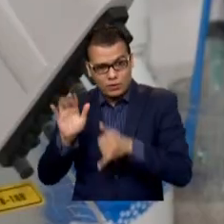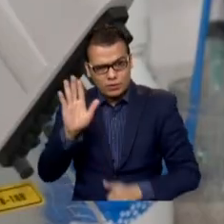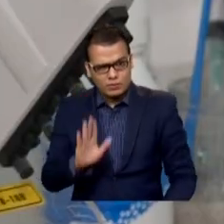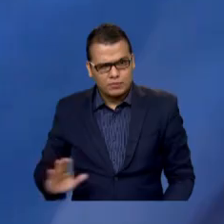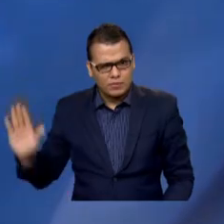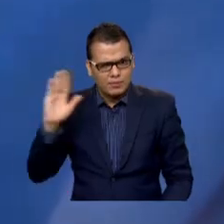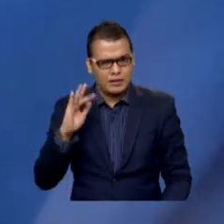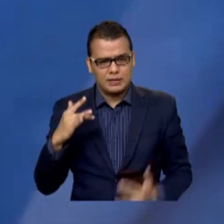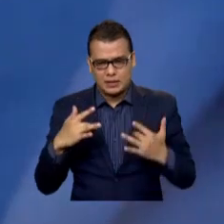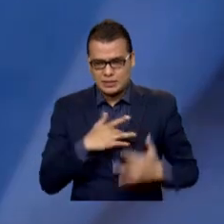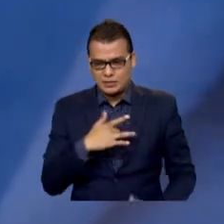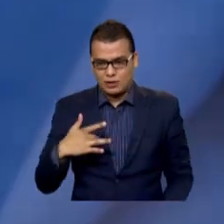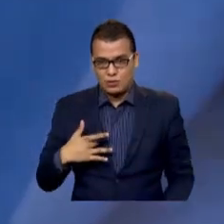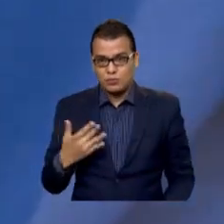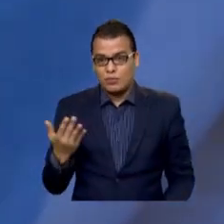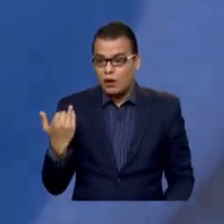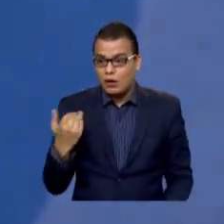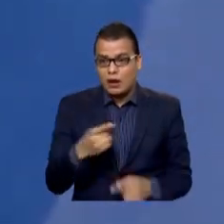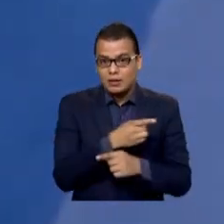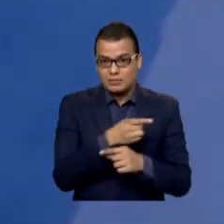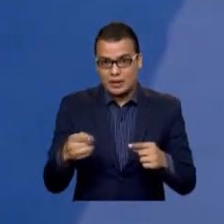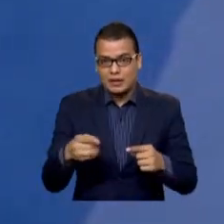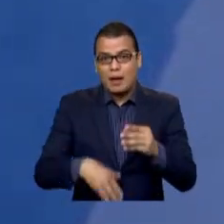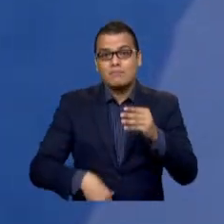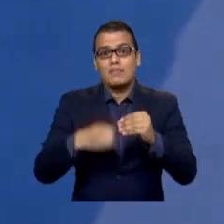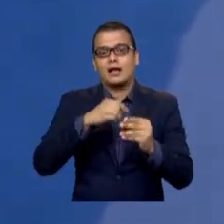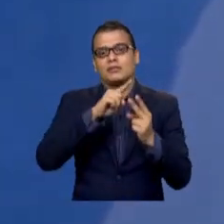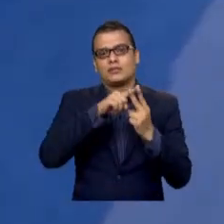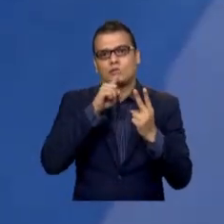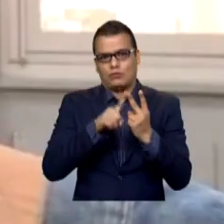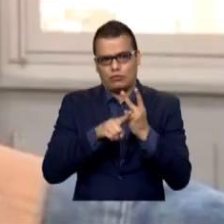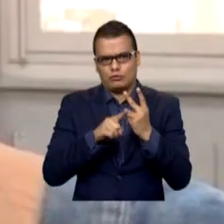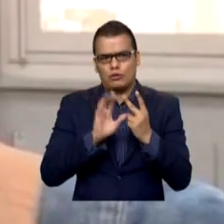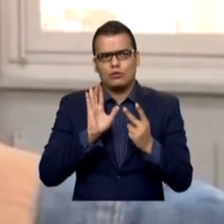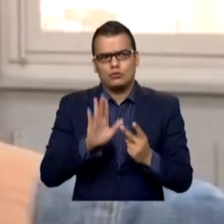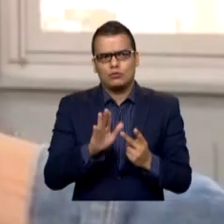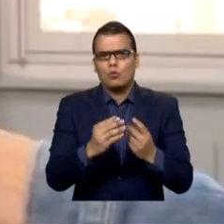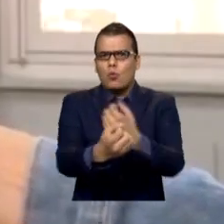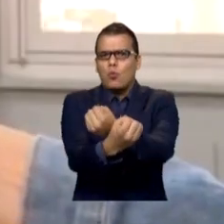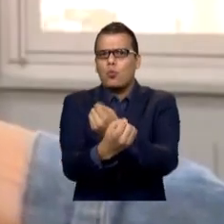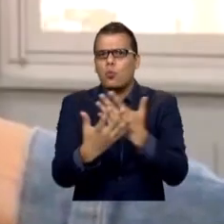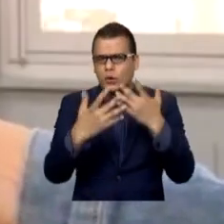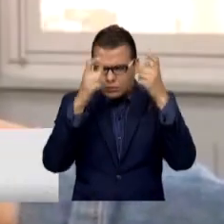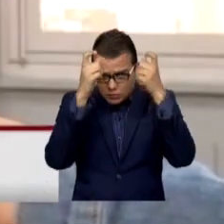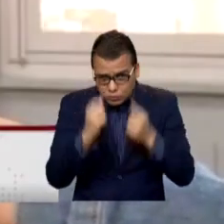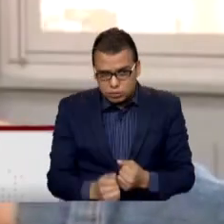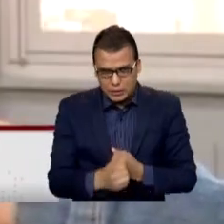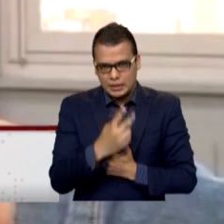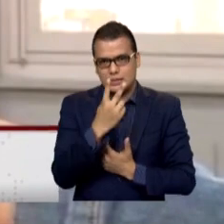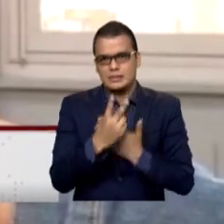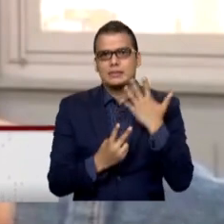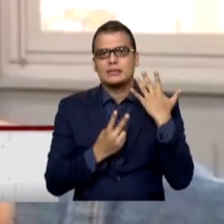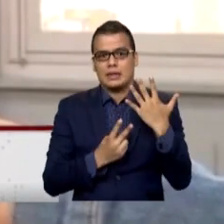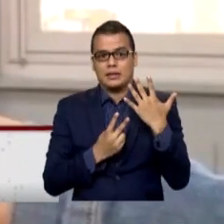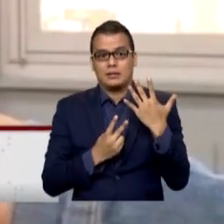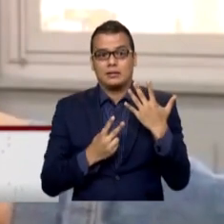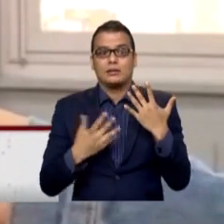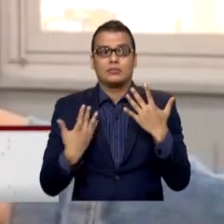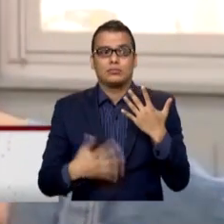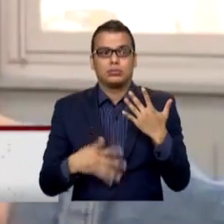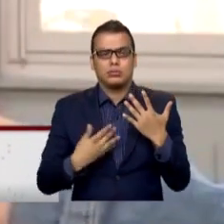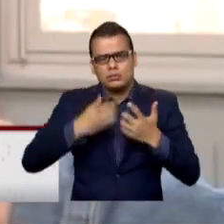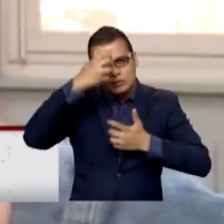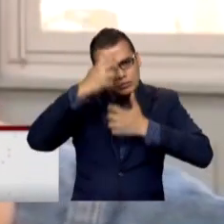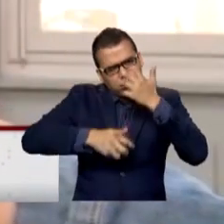se unieron en el procesamiento de pruebas de COVID-19 en el Valle del Cauca. 7 laboratorios donde estamos procesando alrededor de 500